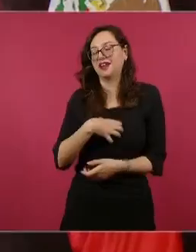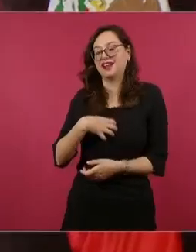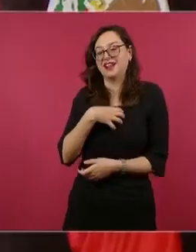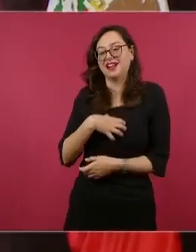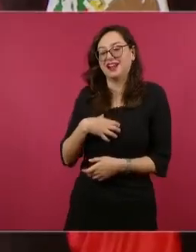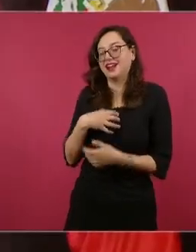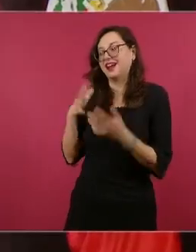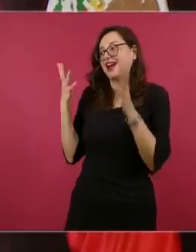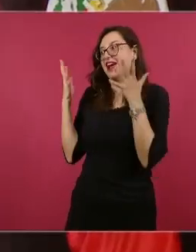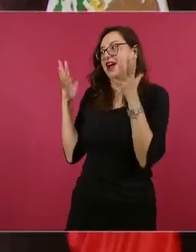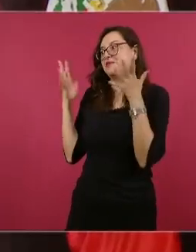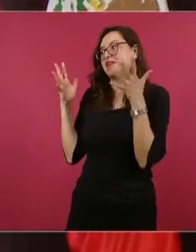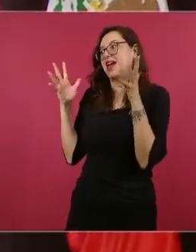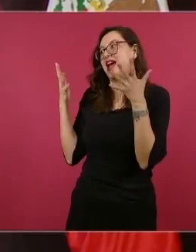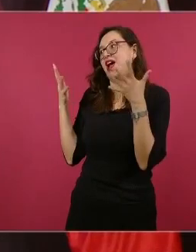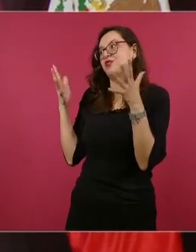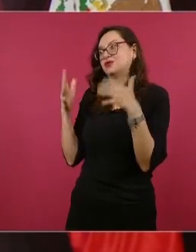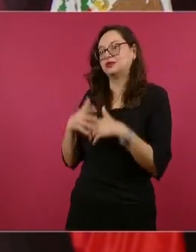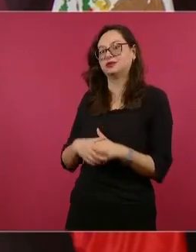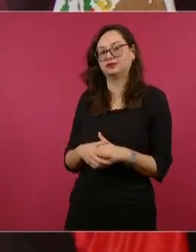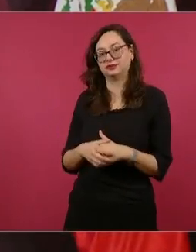pero los de arriba.